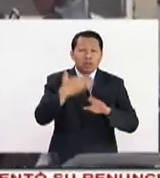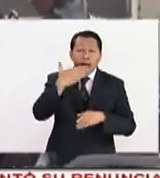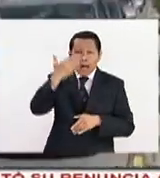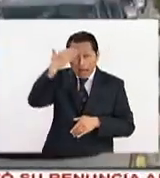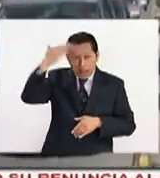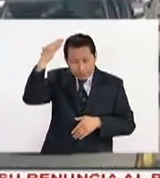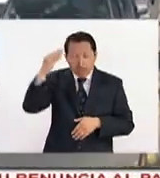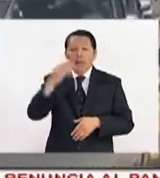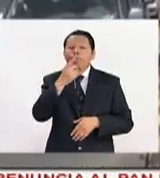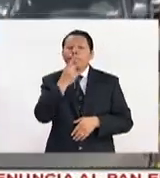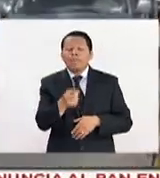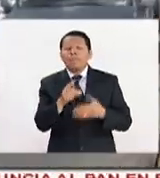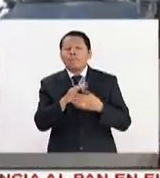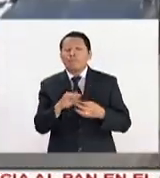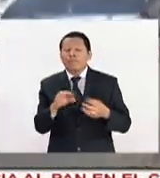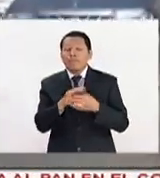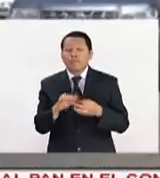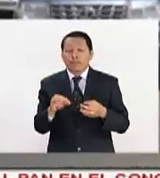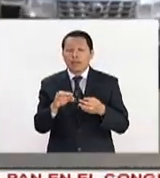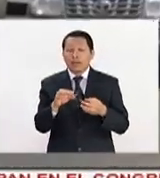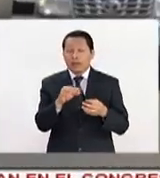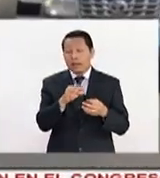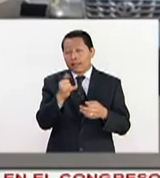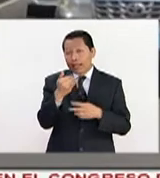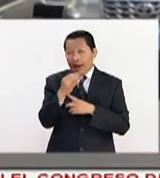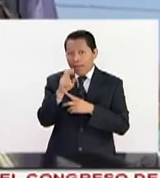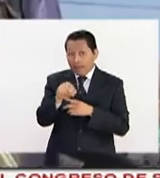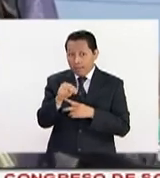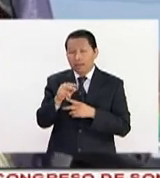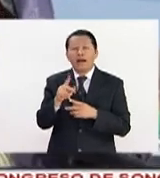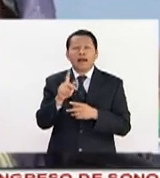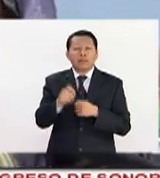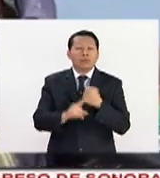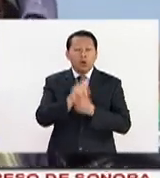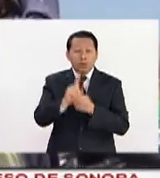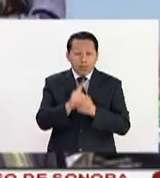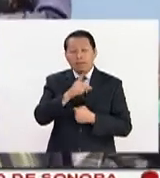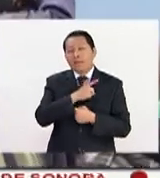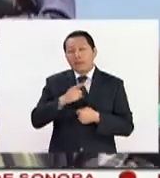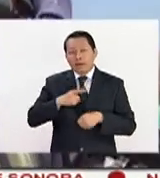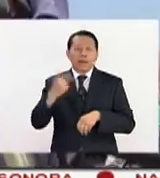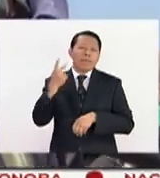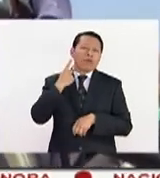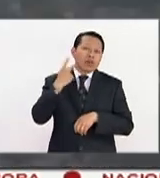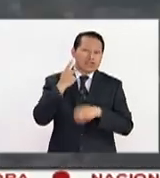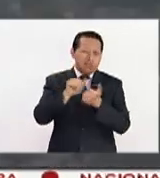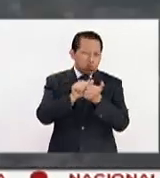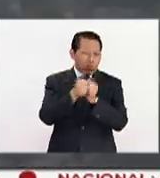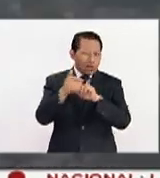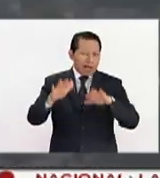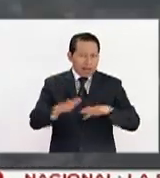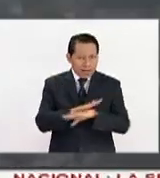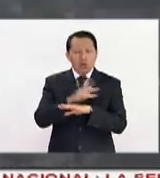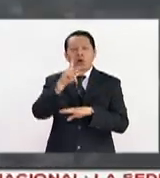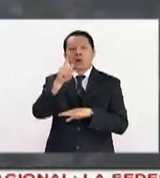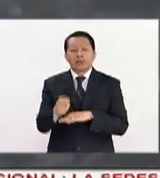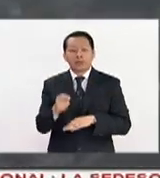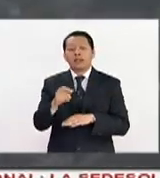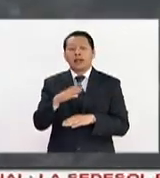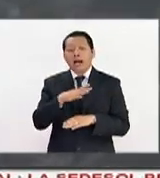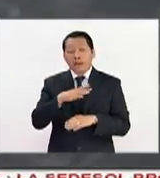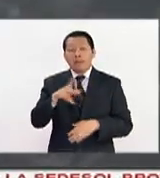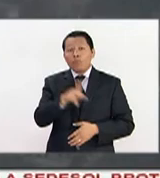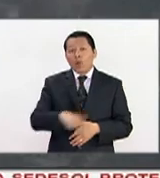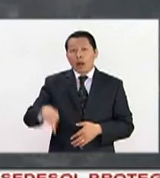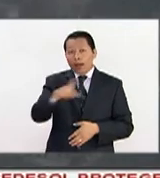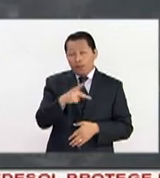También se pronunció por dar al conflicto con Yemen una transición política que cumpla con las legítimas demandas y aspiraciones del